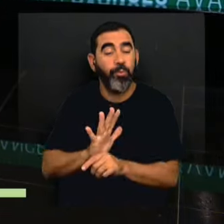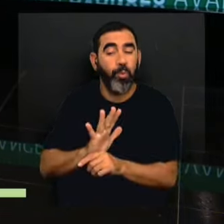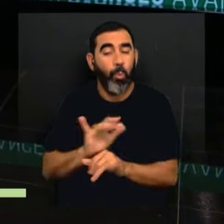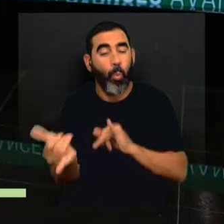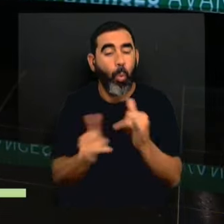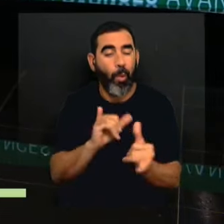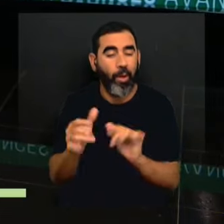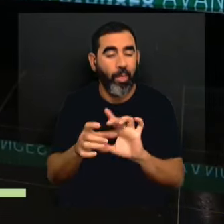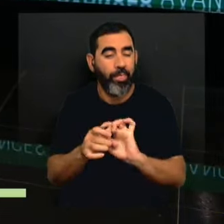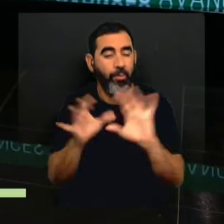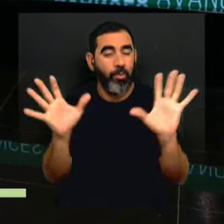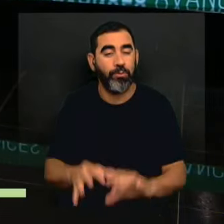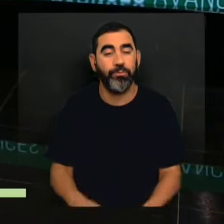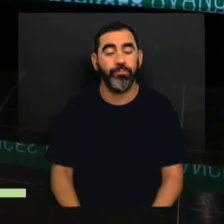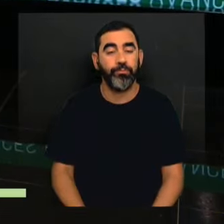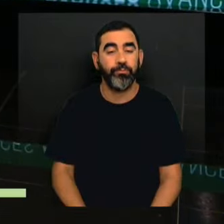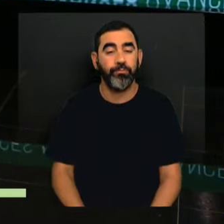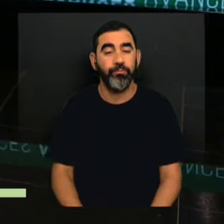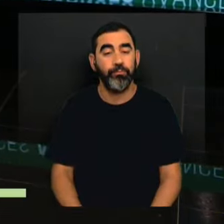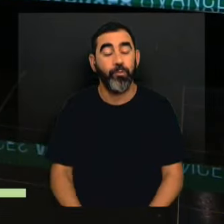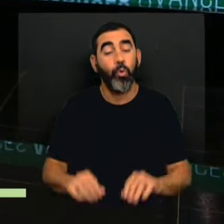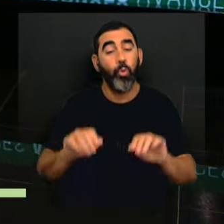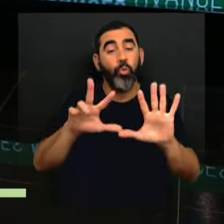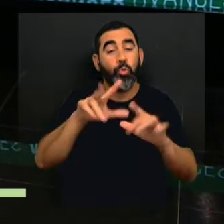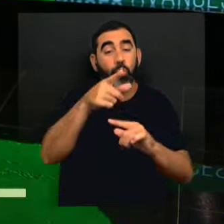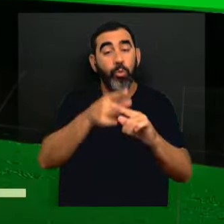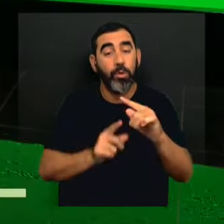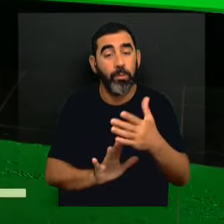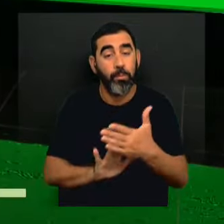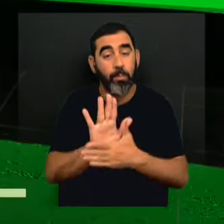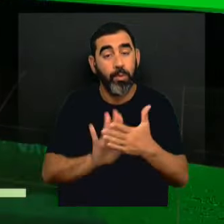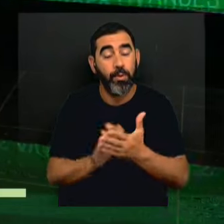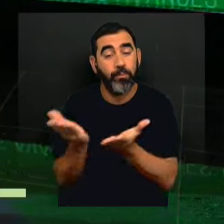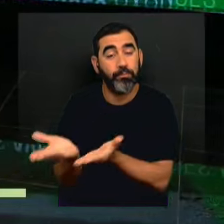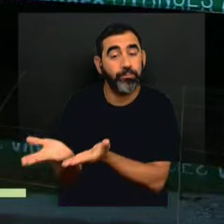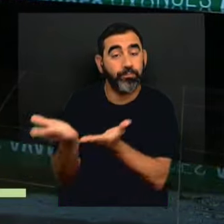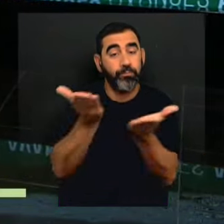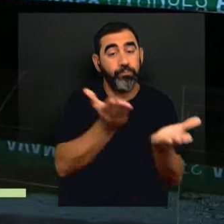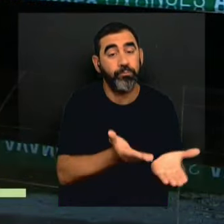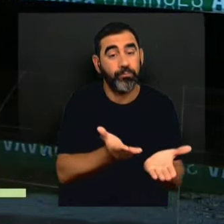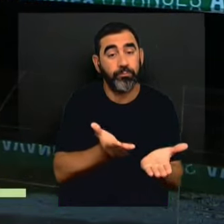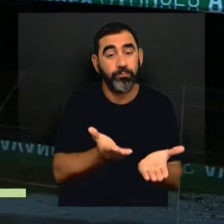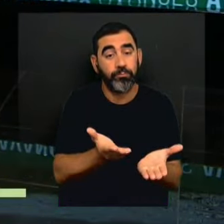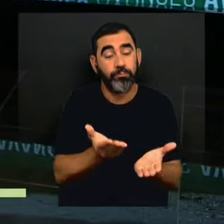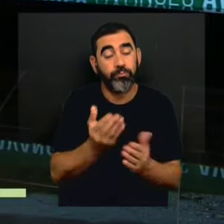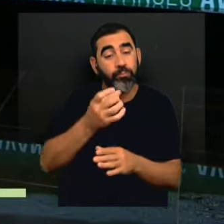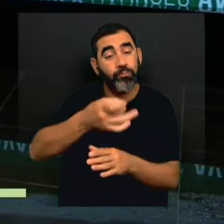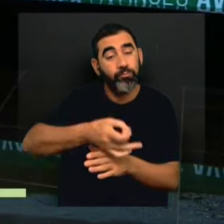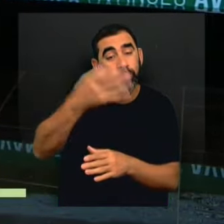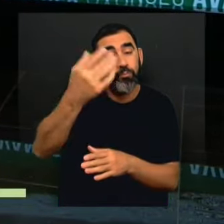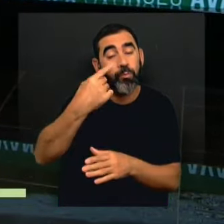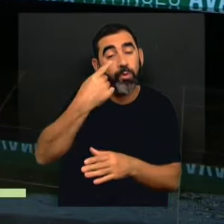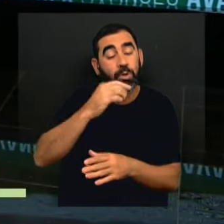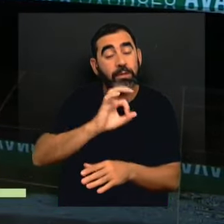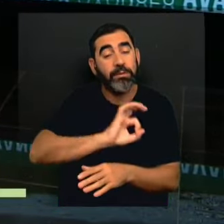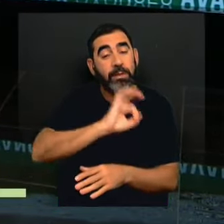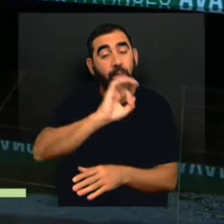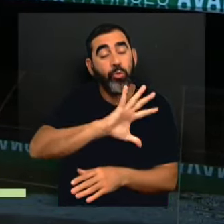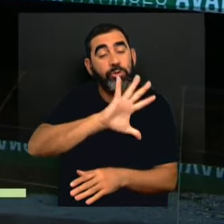vamos a estar viendo más adelante y sobre las 88:30 de la mañana vamos a estar recibiendo a un académico grado c